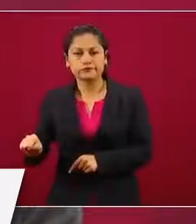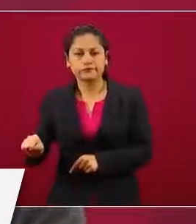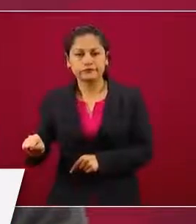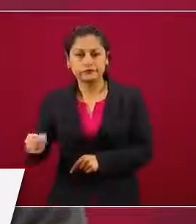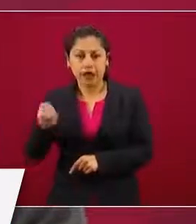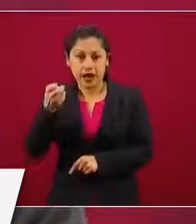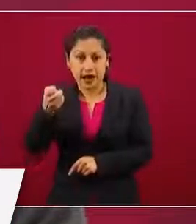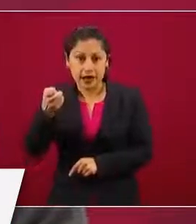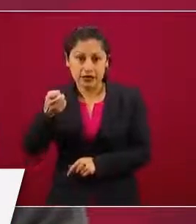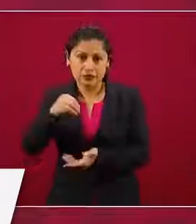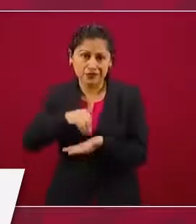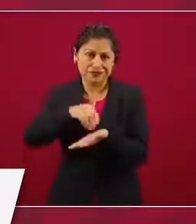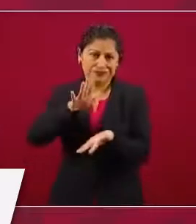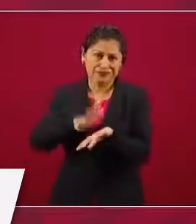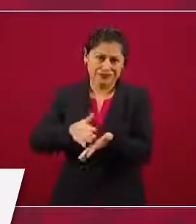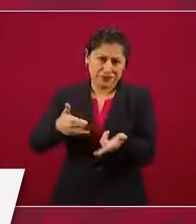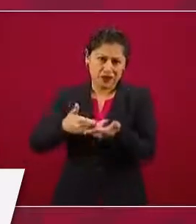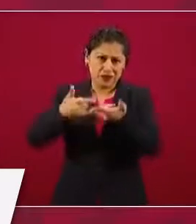que